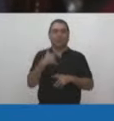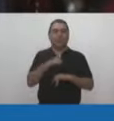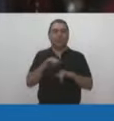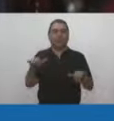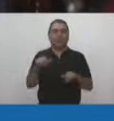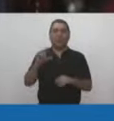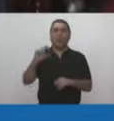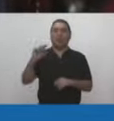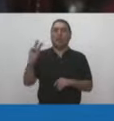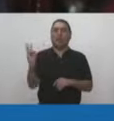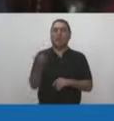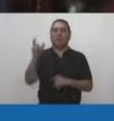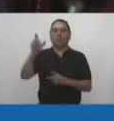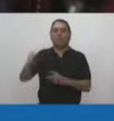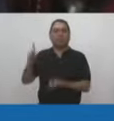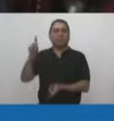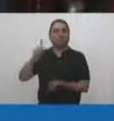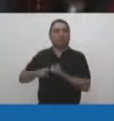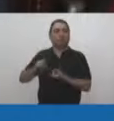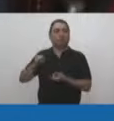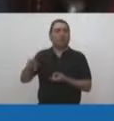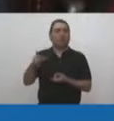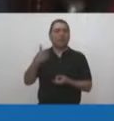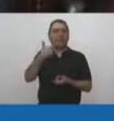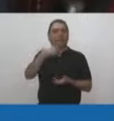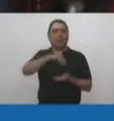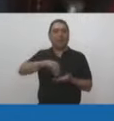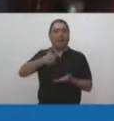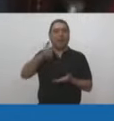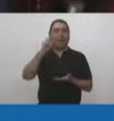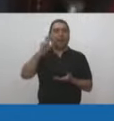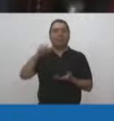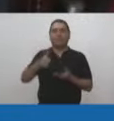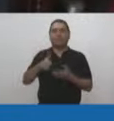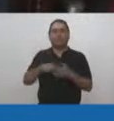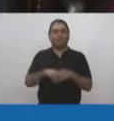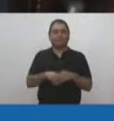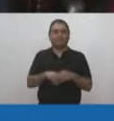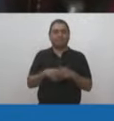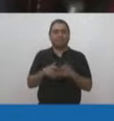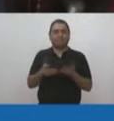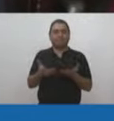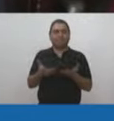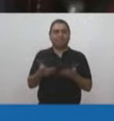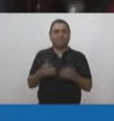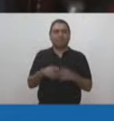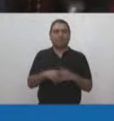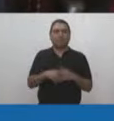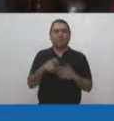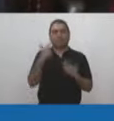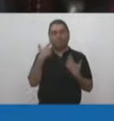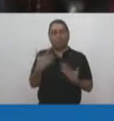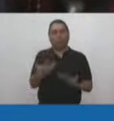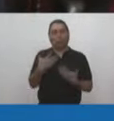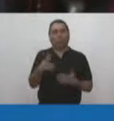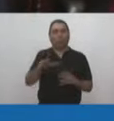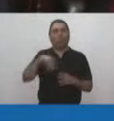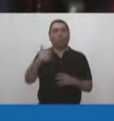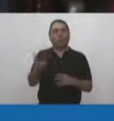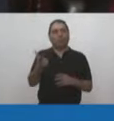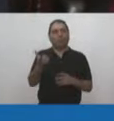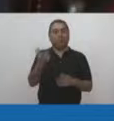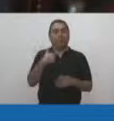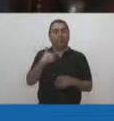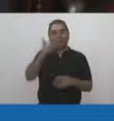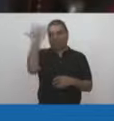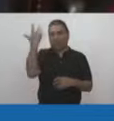podamos discutir a fondo en algún momento. Sí, también es cierto que quedó, hay como un contrasentido, ¿no? Porque se supone que cumplen tareas